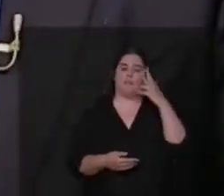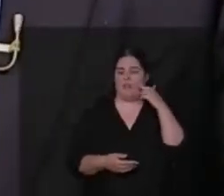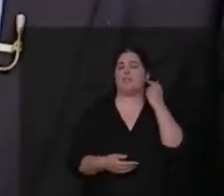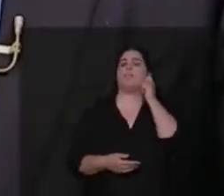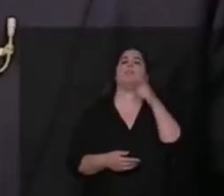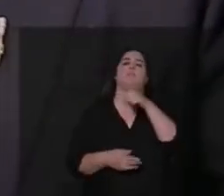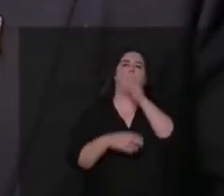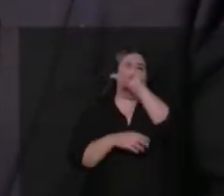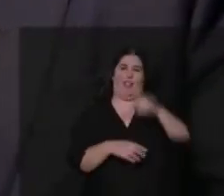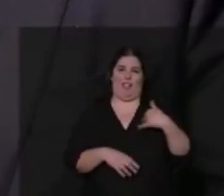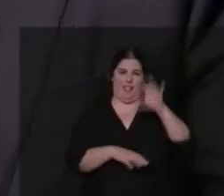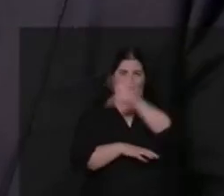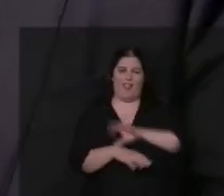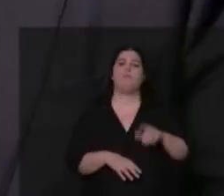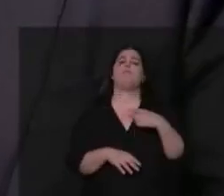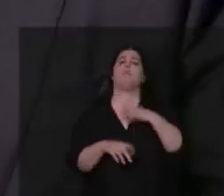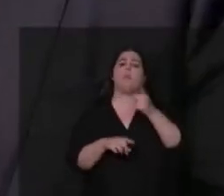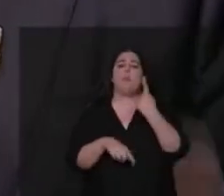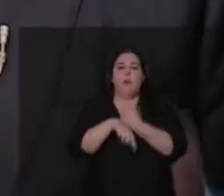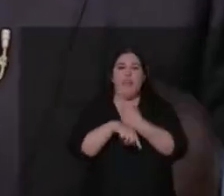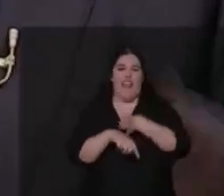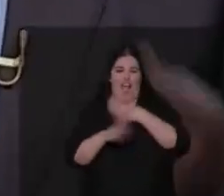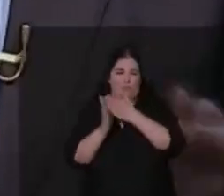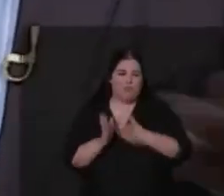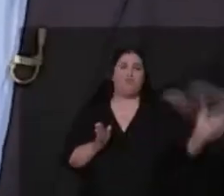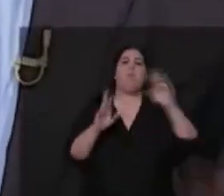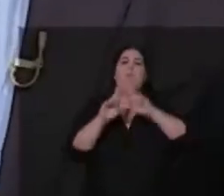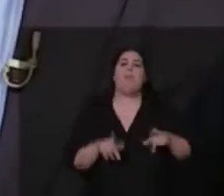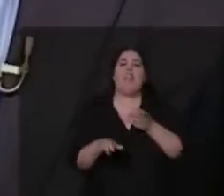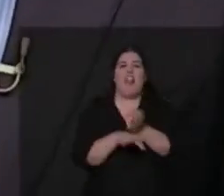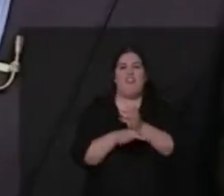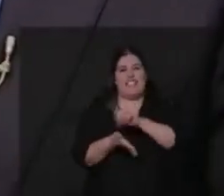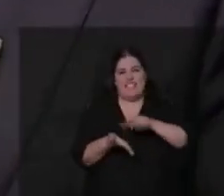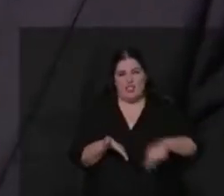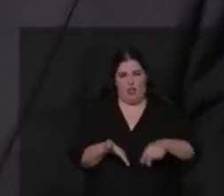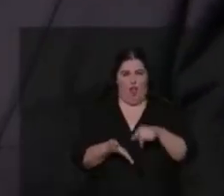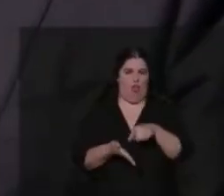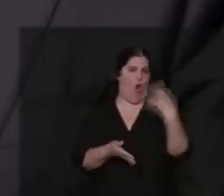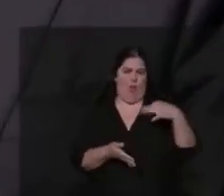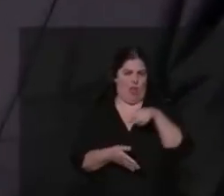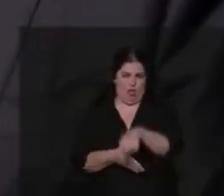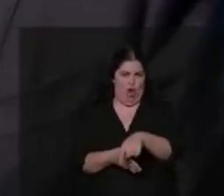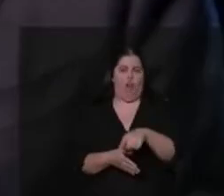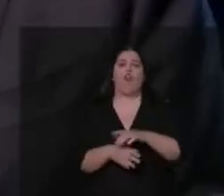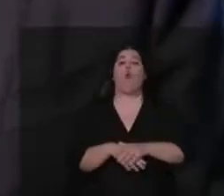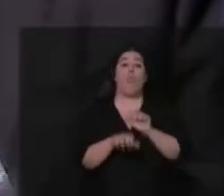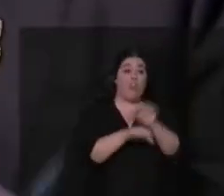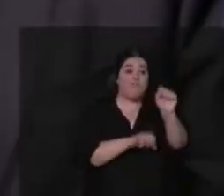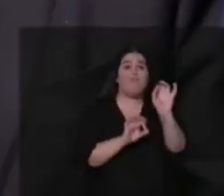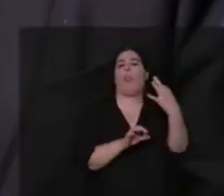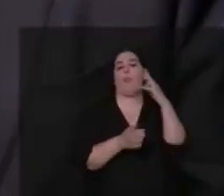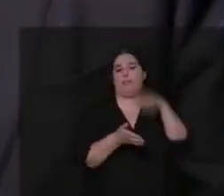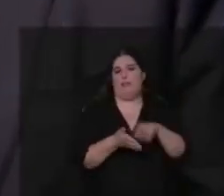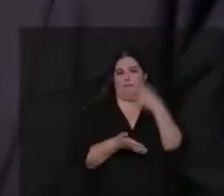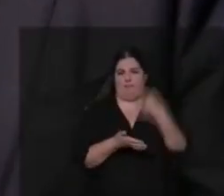primero a tercer grado, el plan de alfabetización obligatorio. Los chicos tienen que salir leyendo de tercer grado. En cuarto y quinto año, matemática,